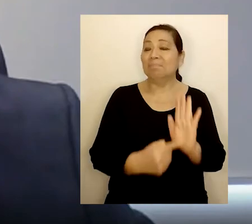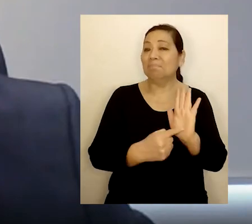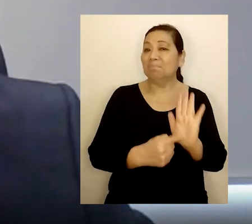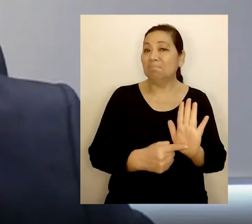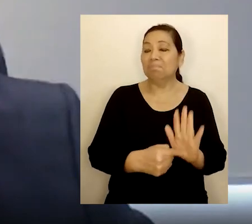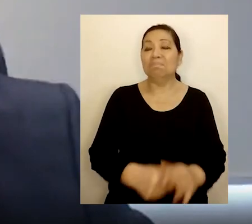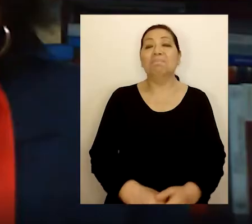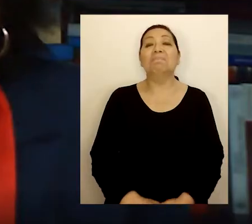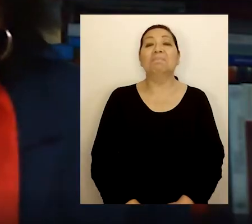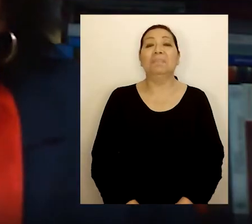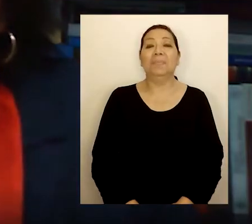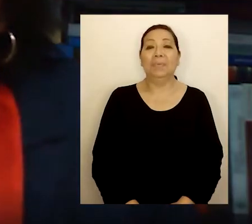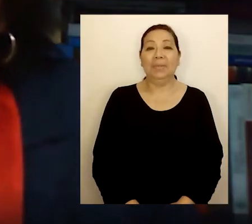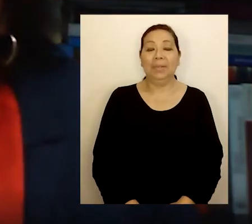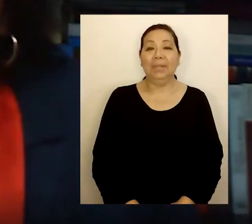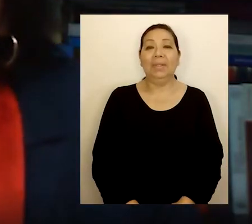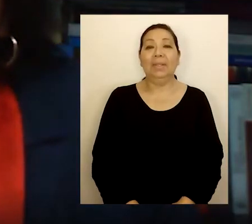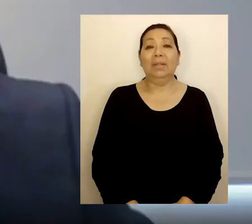presentación